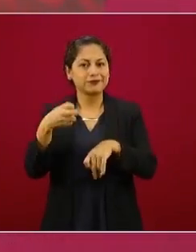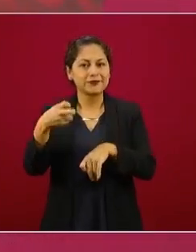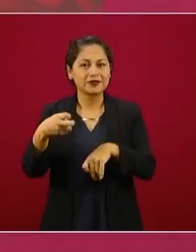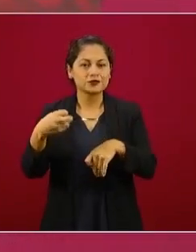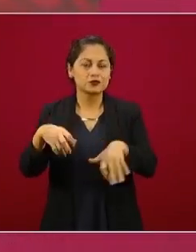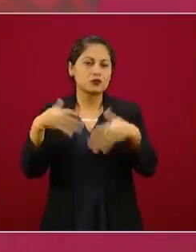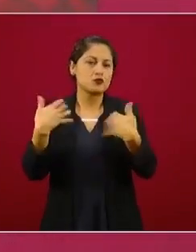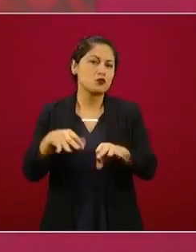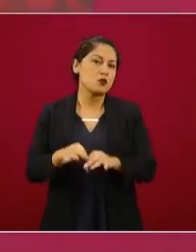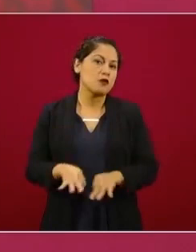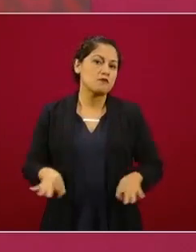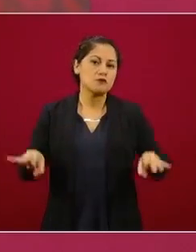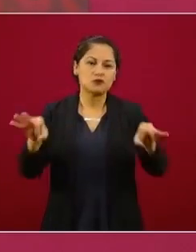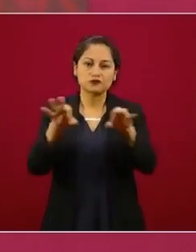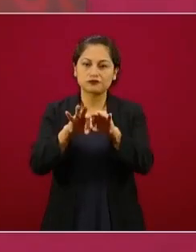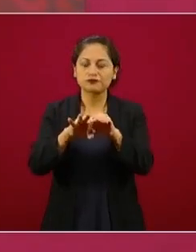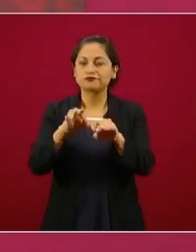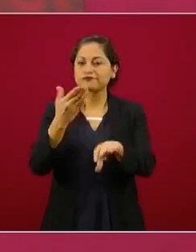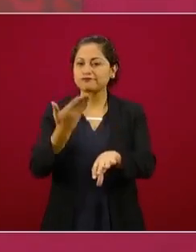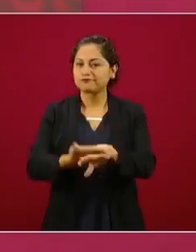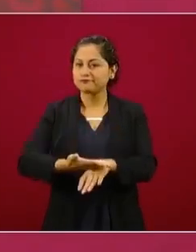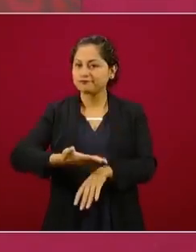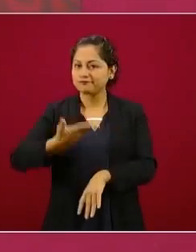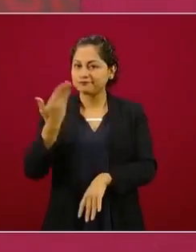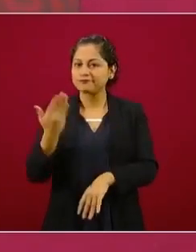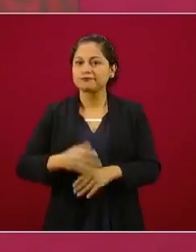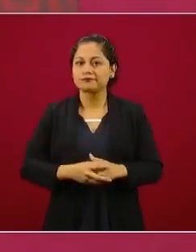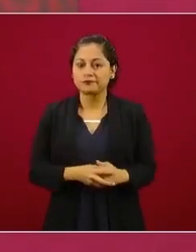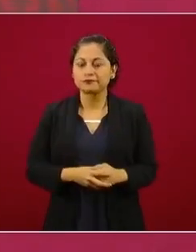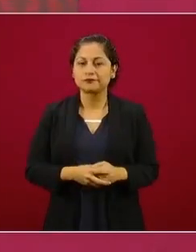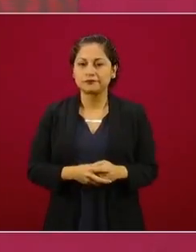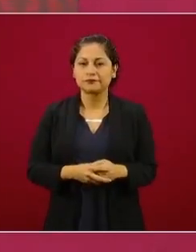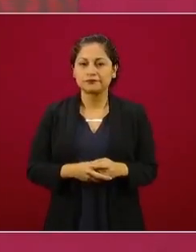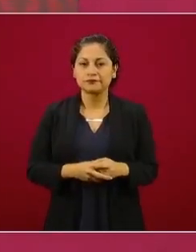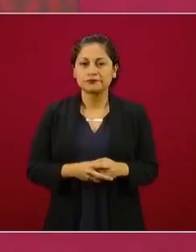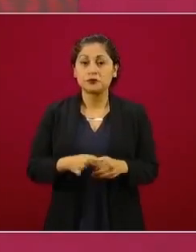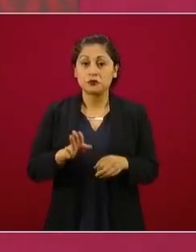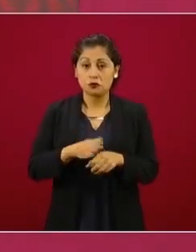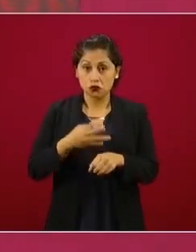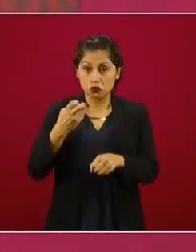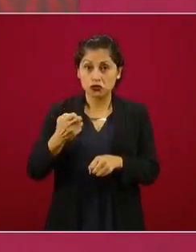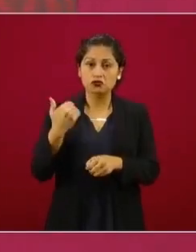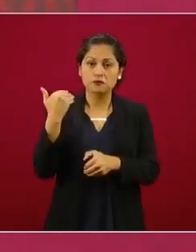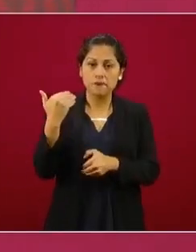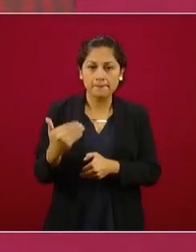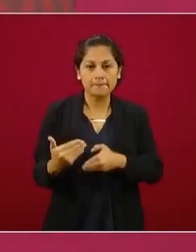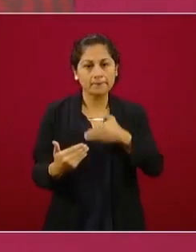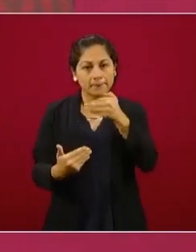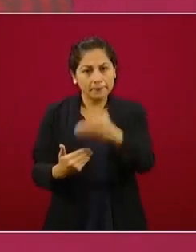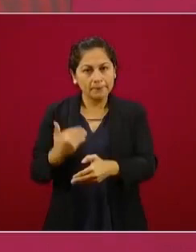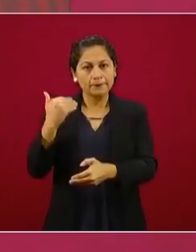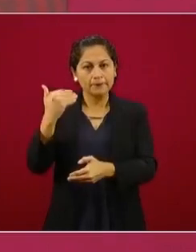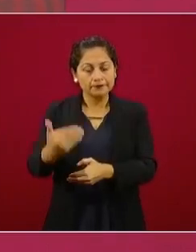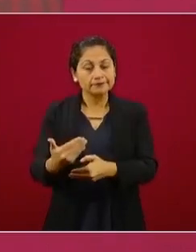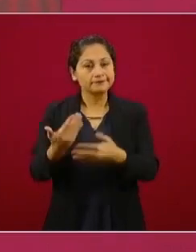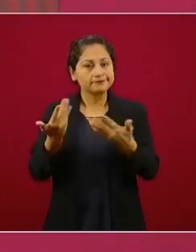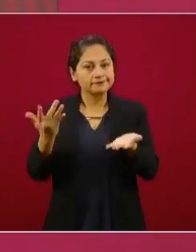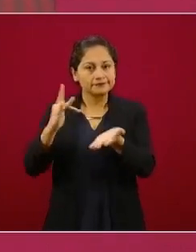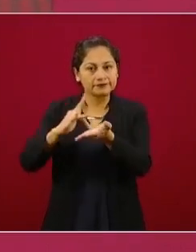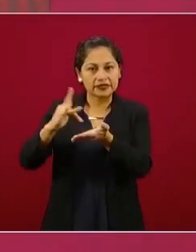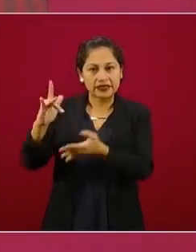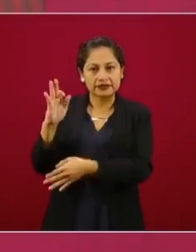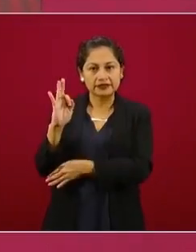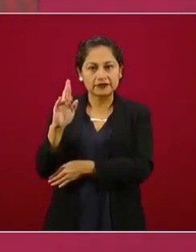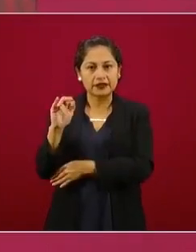importante y se va avanzando. Por eso, agradecerle a Fernando